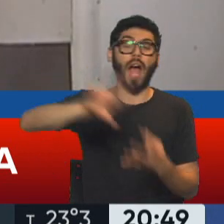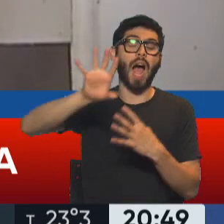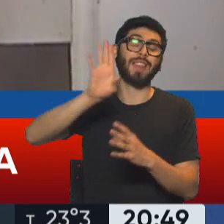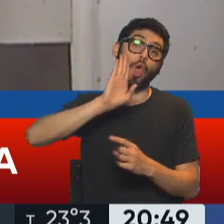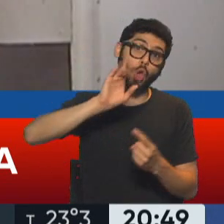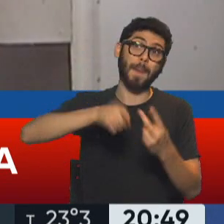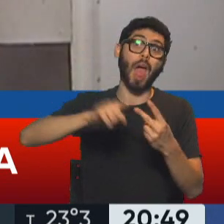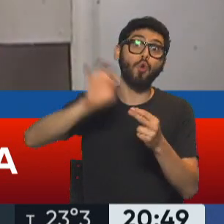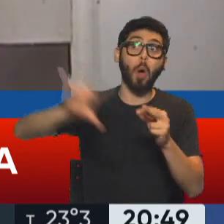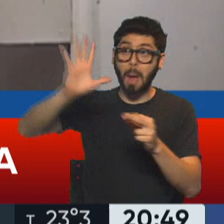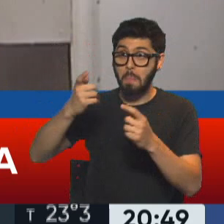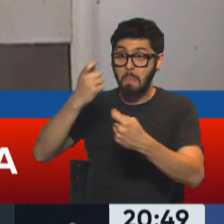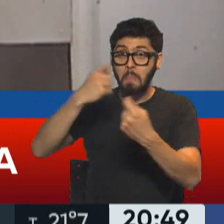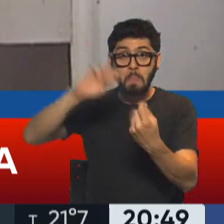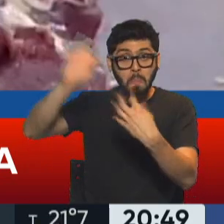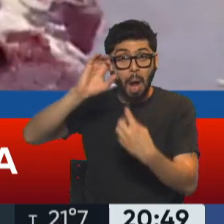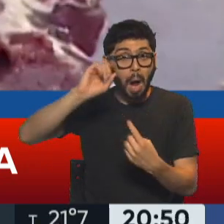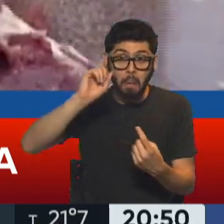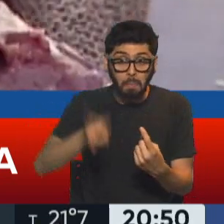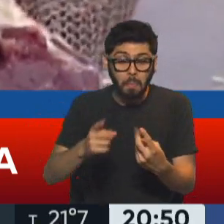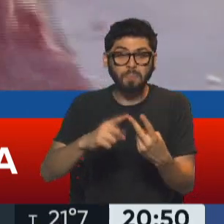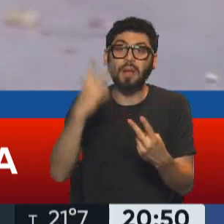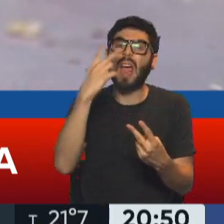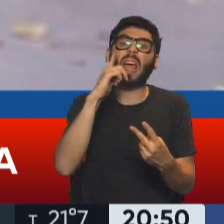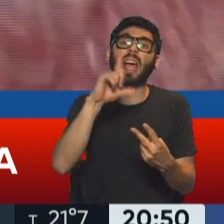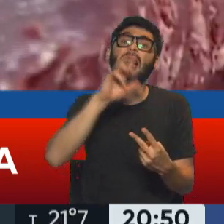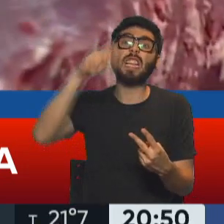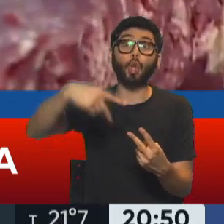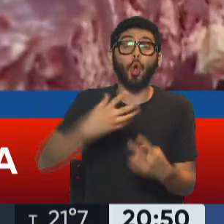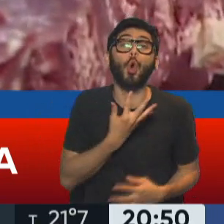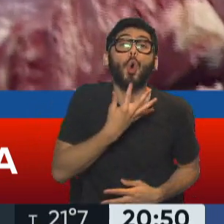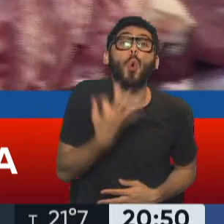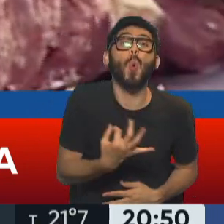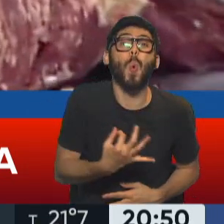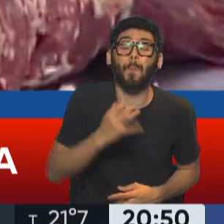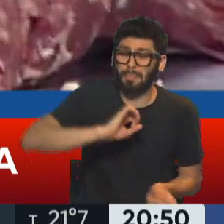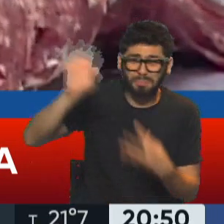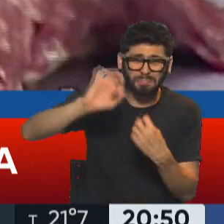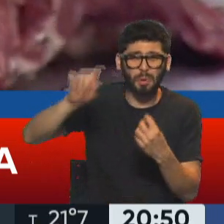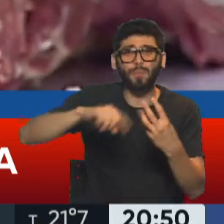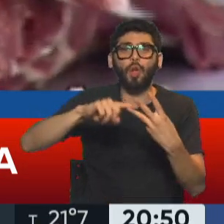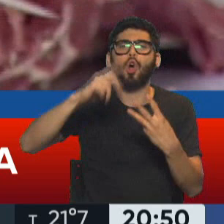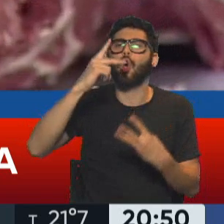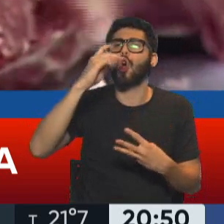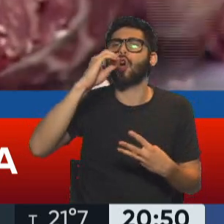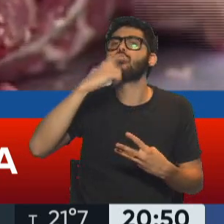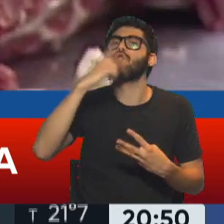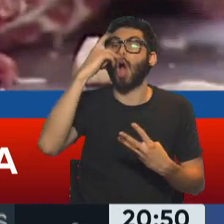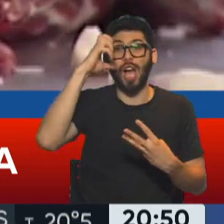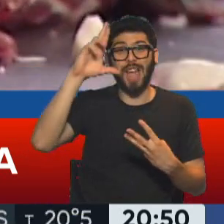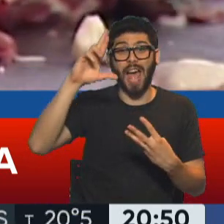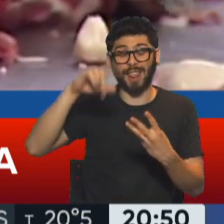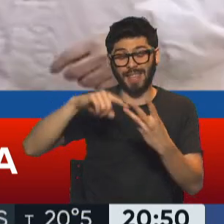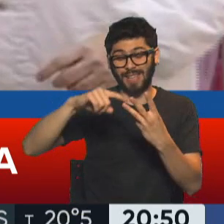a Europa, estaba abierta. La cuota Hilton, nunca se cumplió tanto la cuota Hilton como ahora. La cuota kosher, que